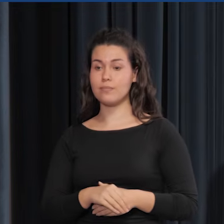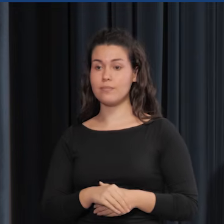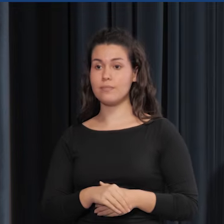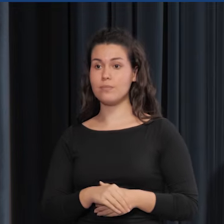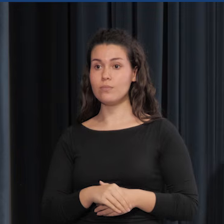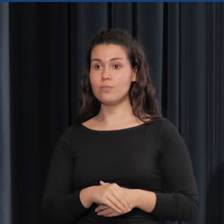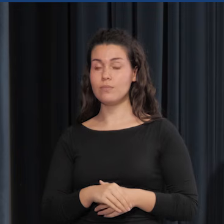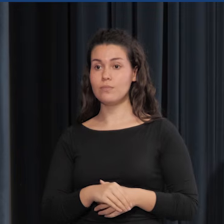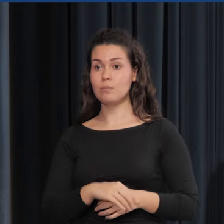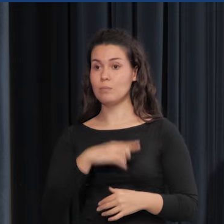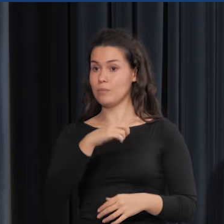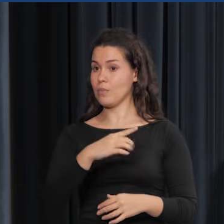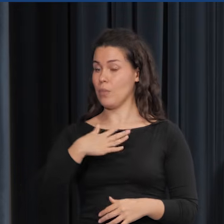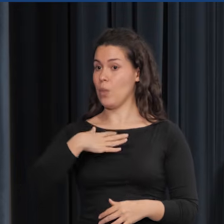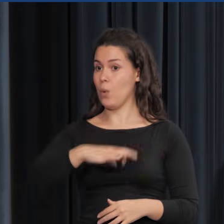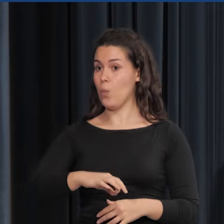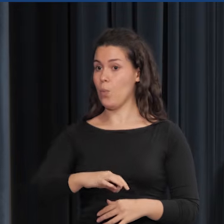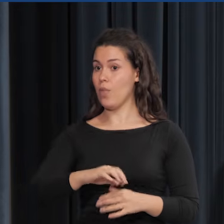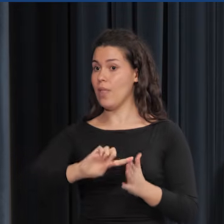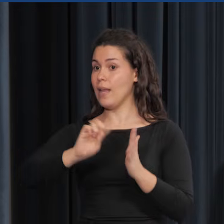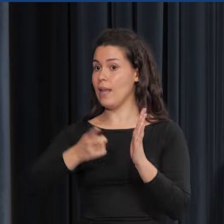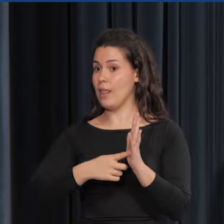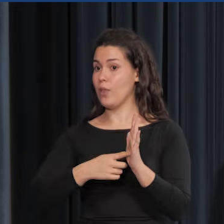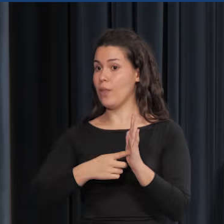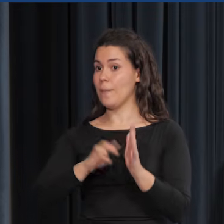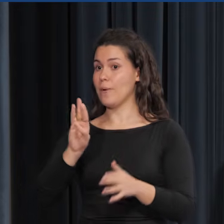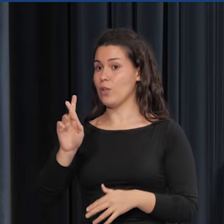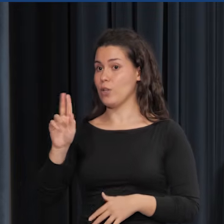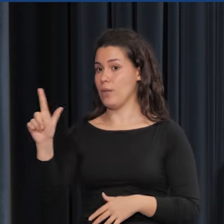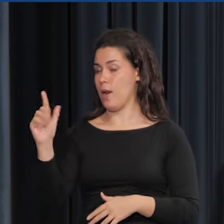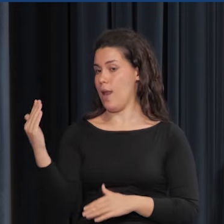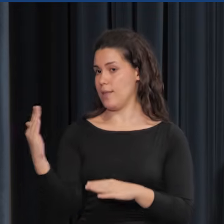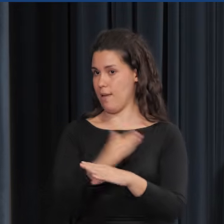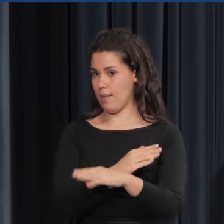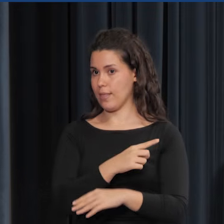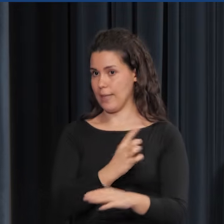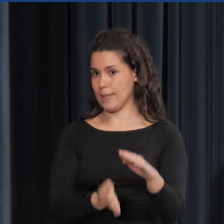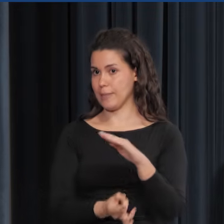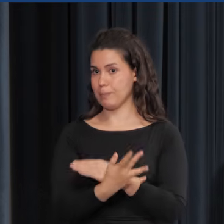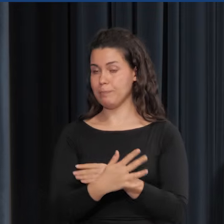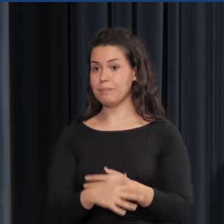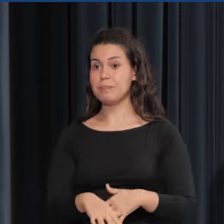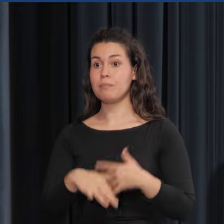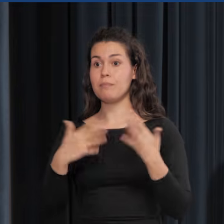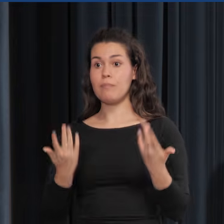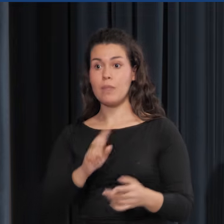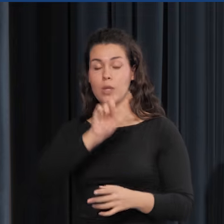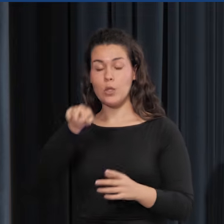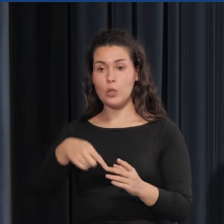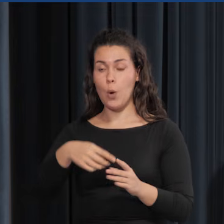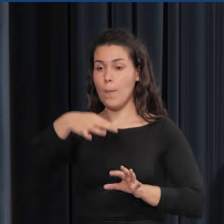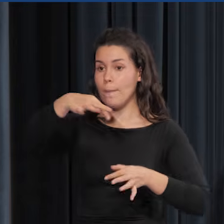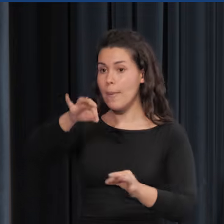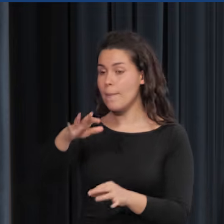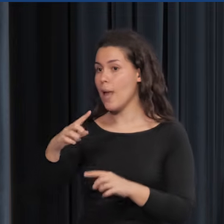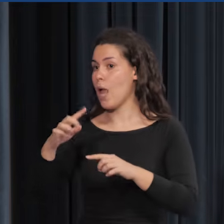probablemente es incluso de antes de la Ley de Prevención de Riesgos Laborales. Entonces, como no hemos encontrado ningún papelito,